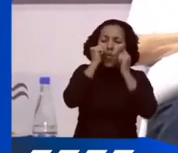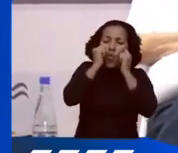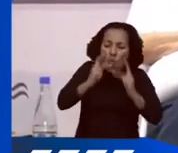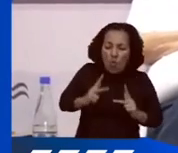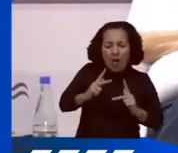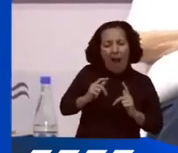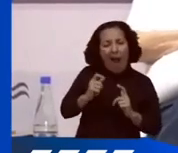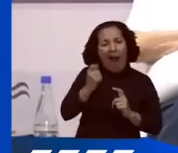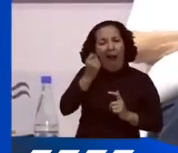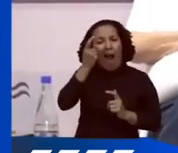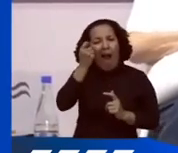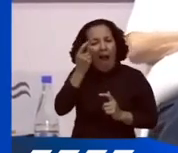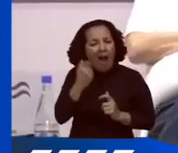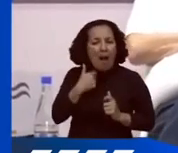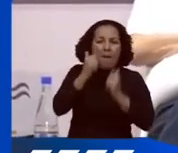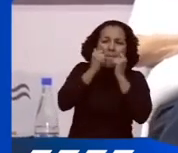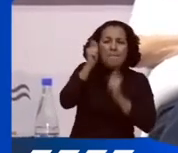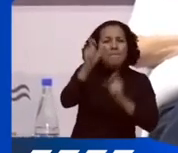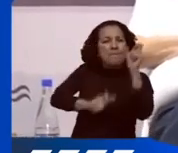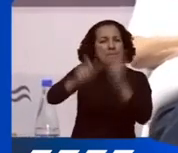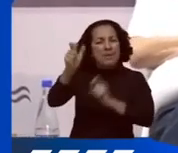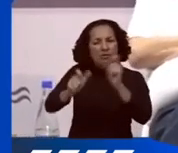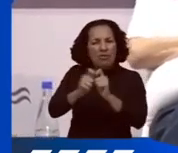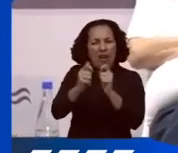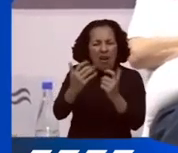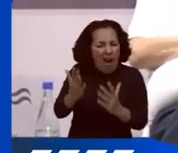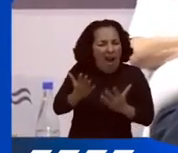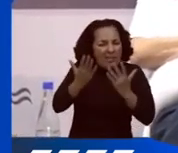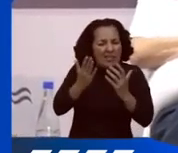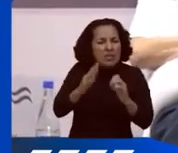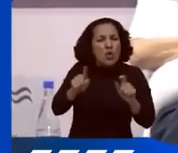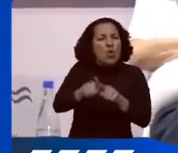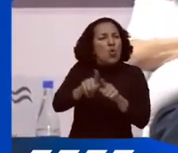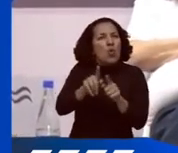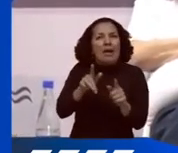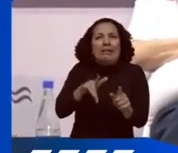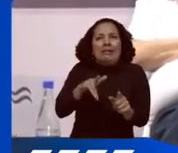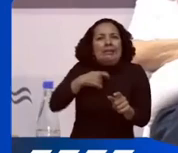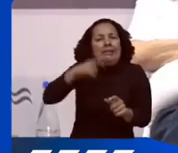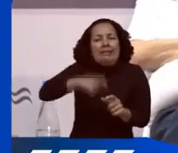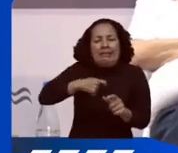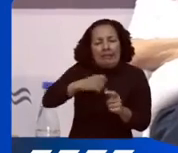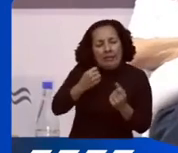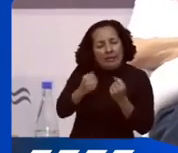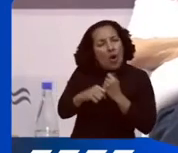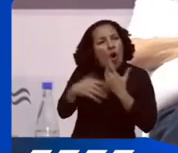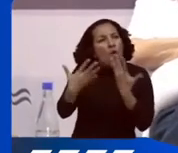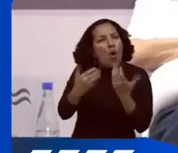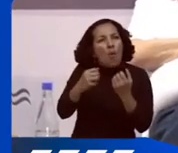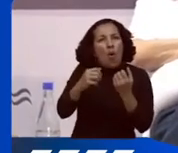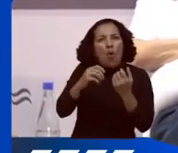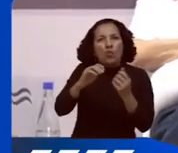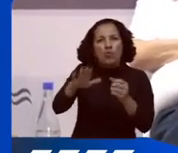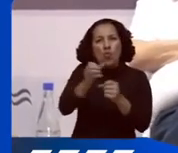por entender que los seres humanos lo que estamos es buscando sentido, transformar nuestras comunidades.